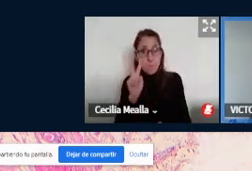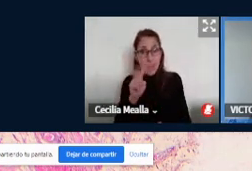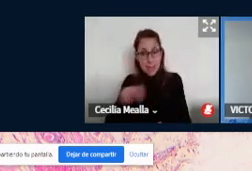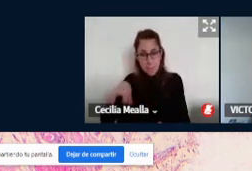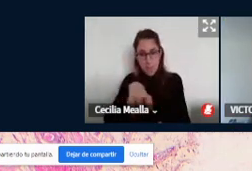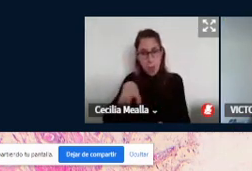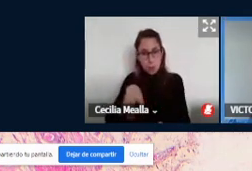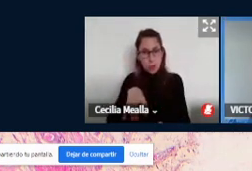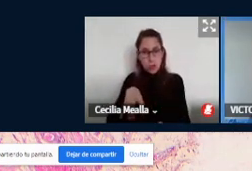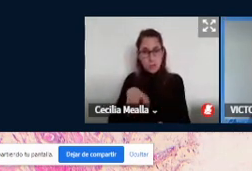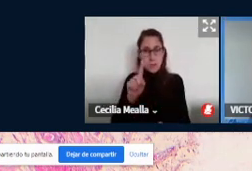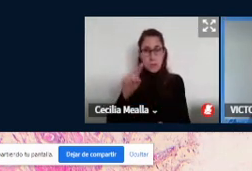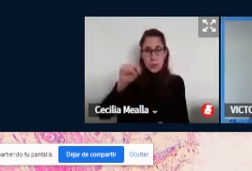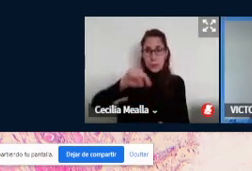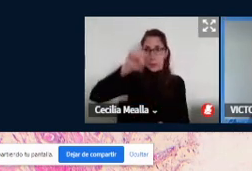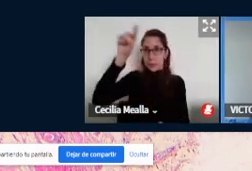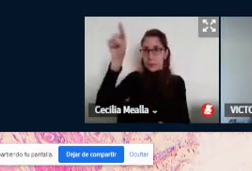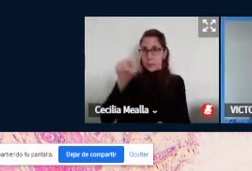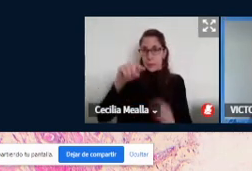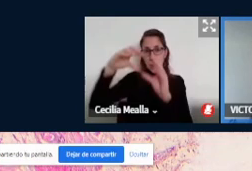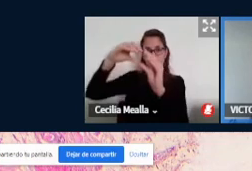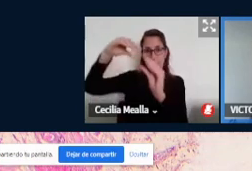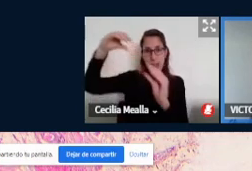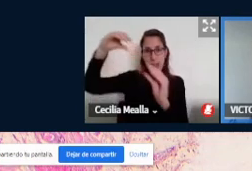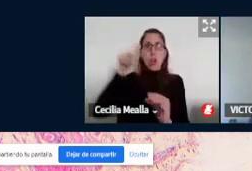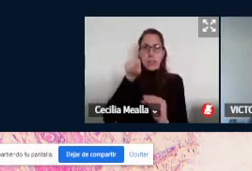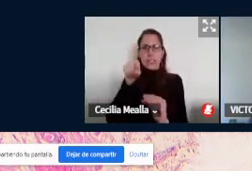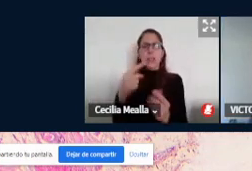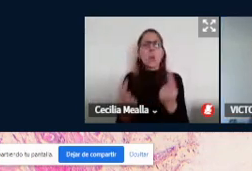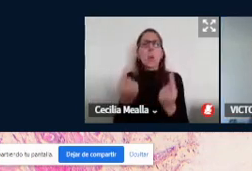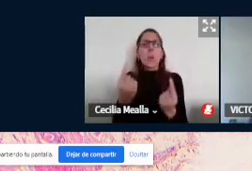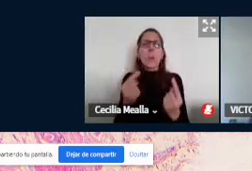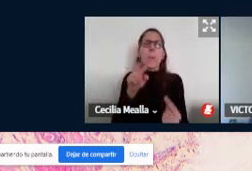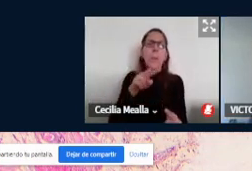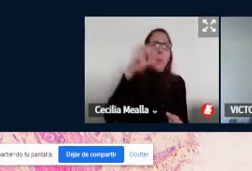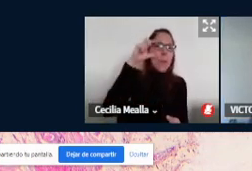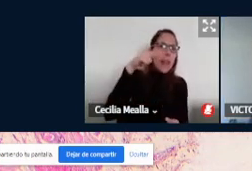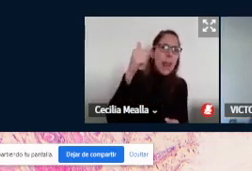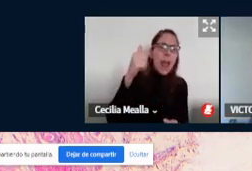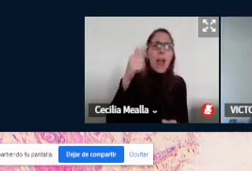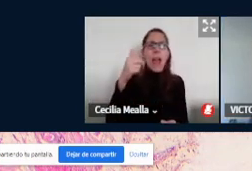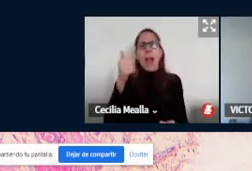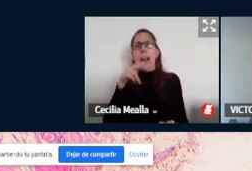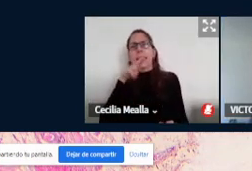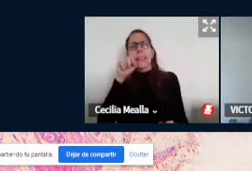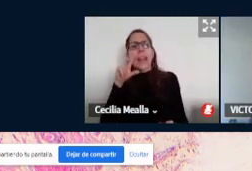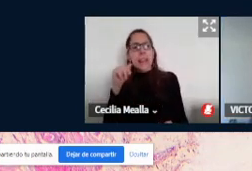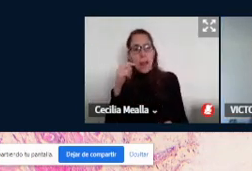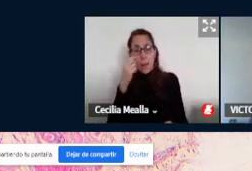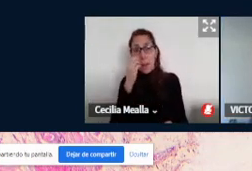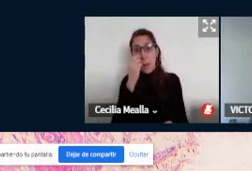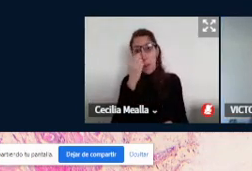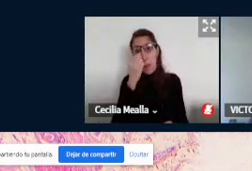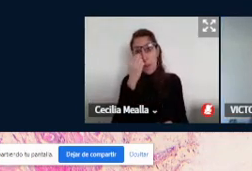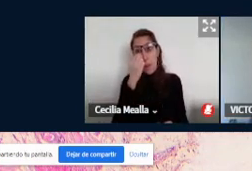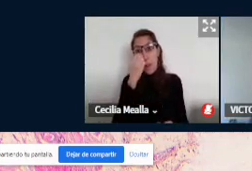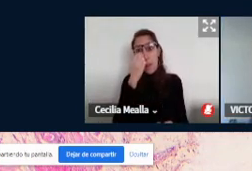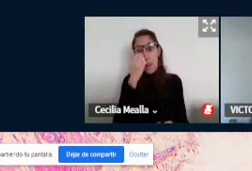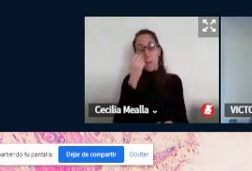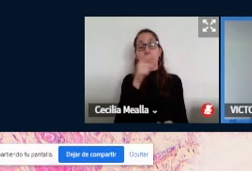cursor? ¿La Sí, flecha? sí se ve. Noelia dice vena y Valentina dice que ahí lo vio y dice que es una